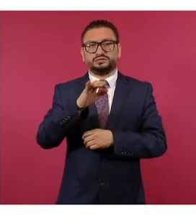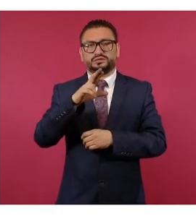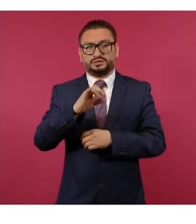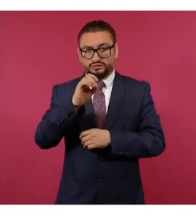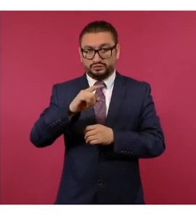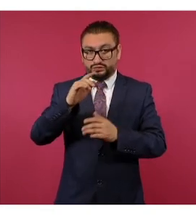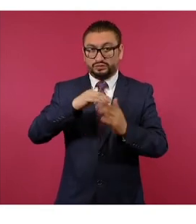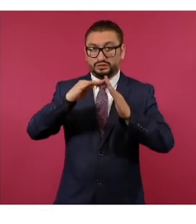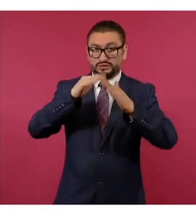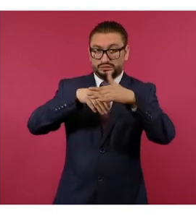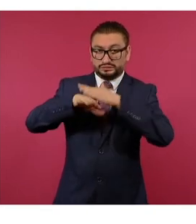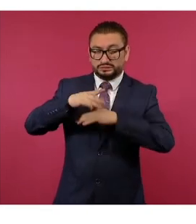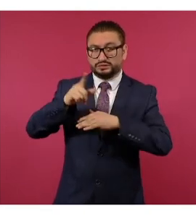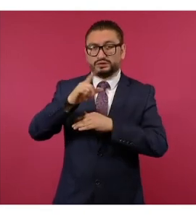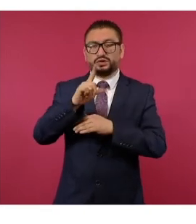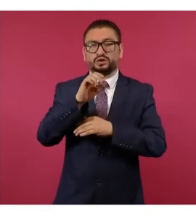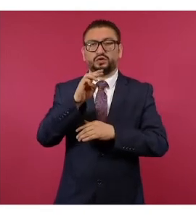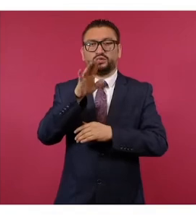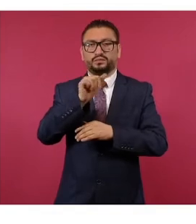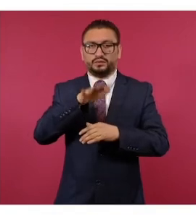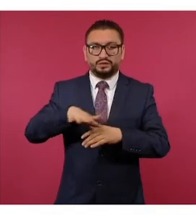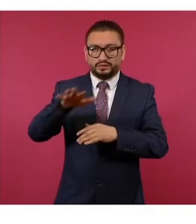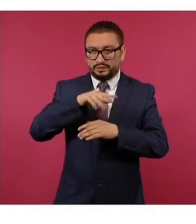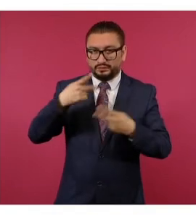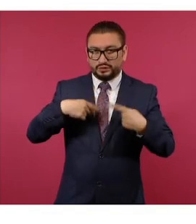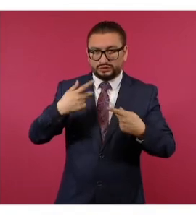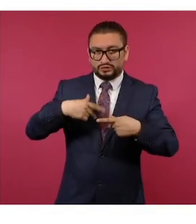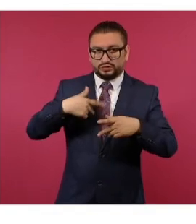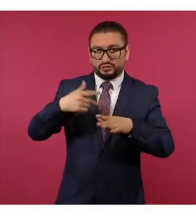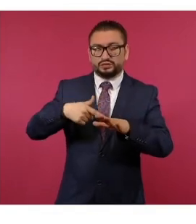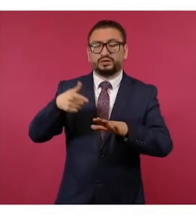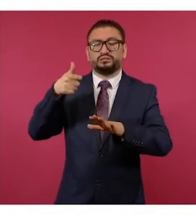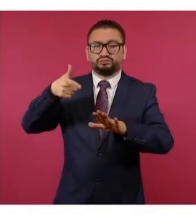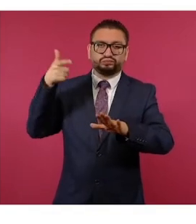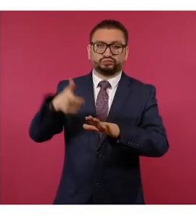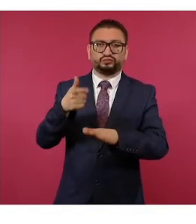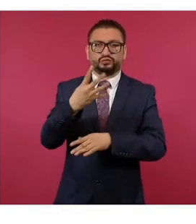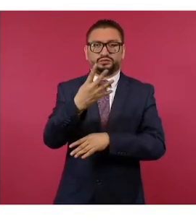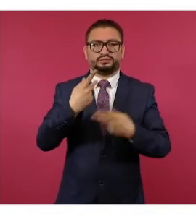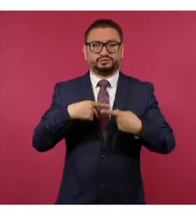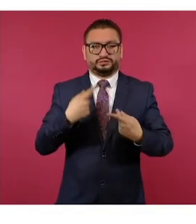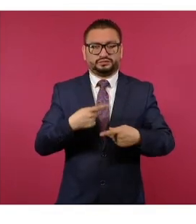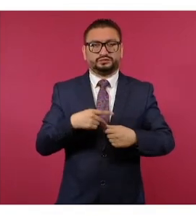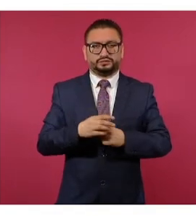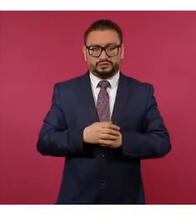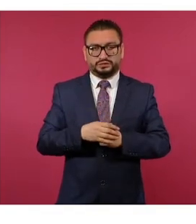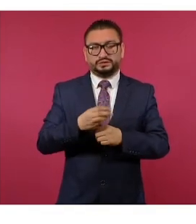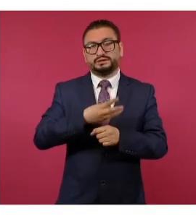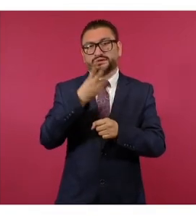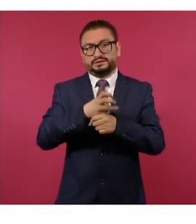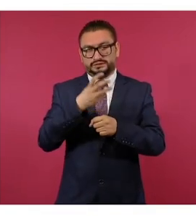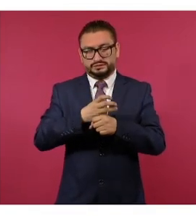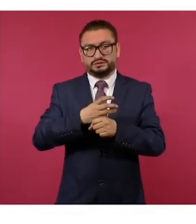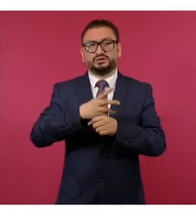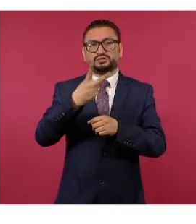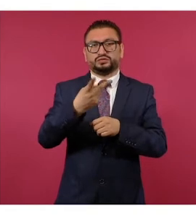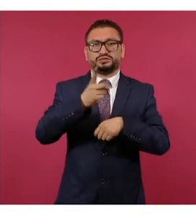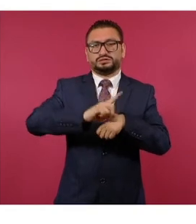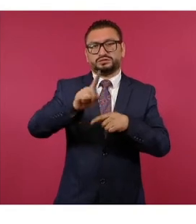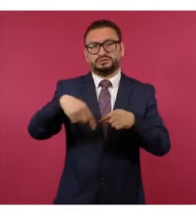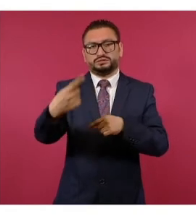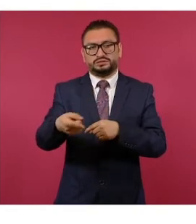en la colonia La Loma y privaron de la vida con arma de fuego a 4 personas. Y un tercer caso, 2 días